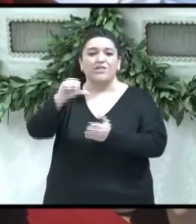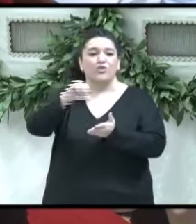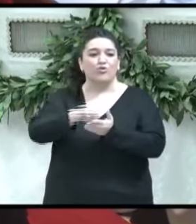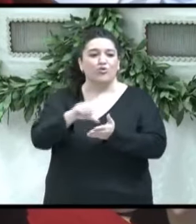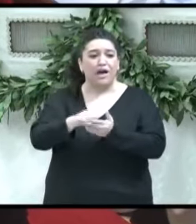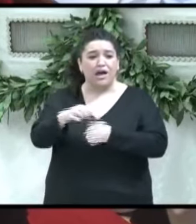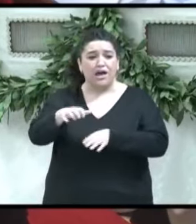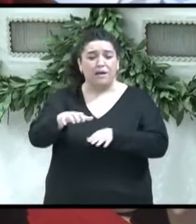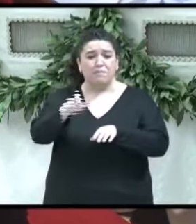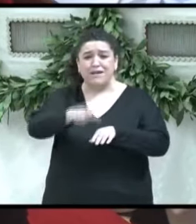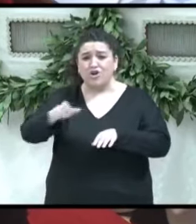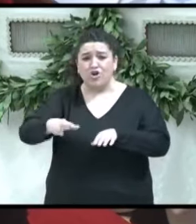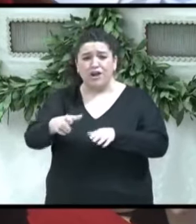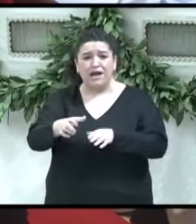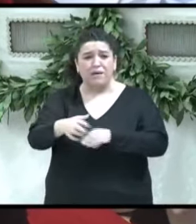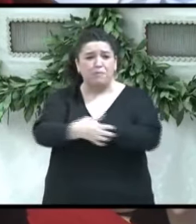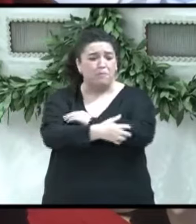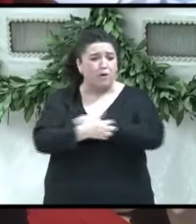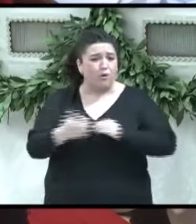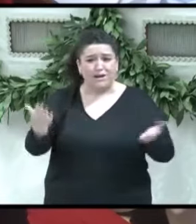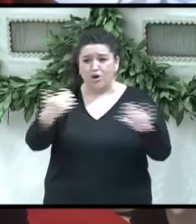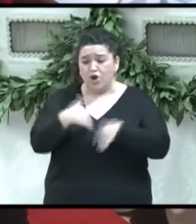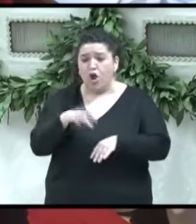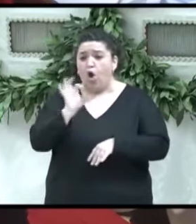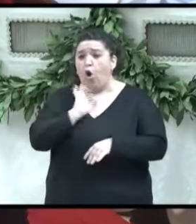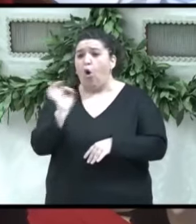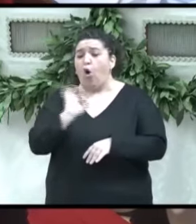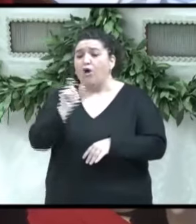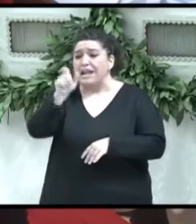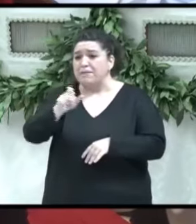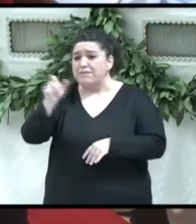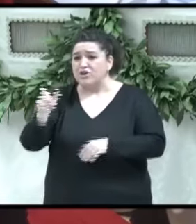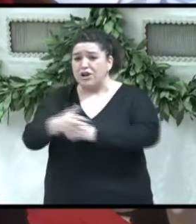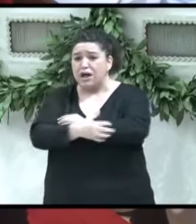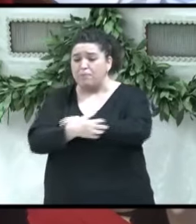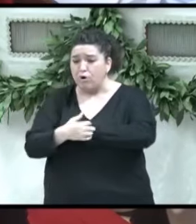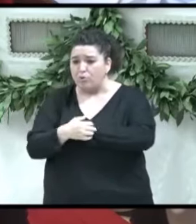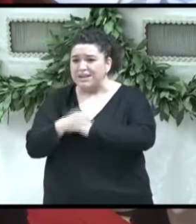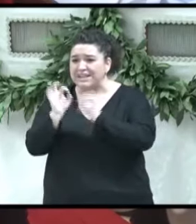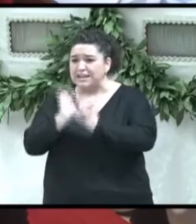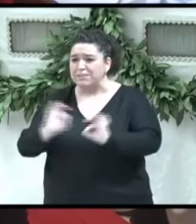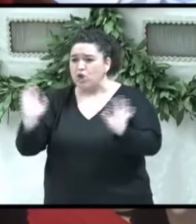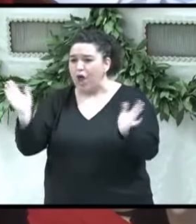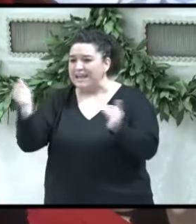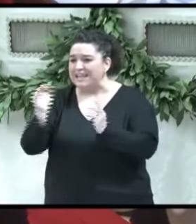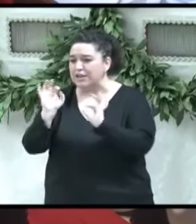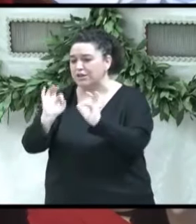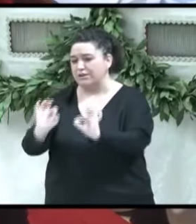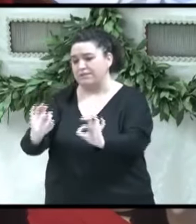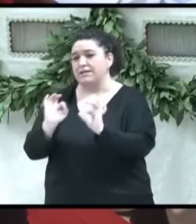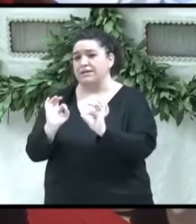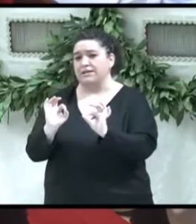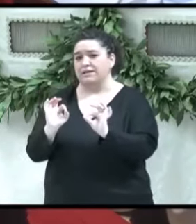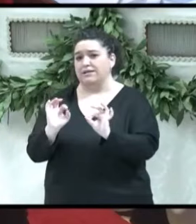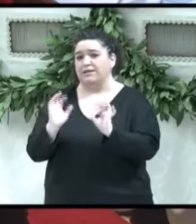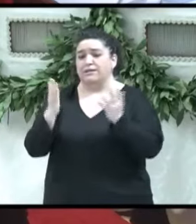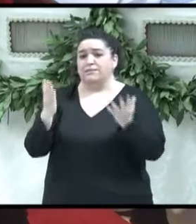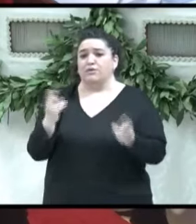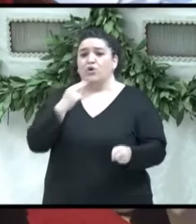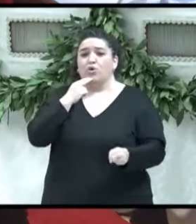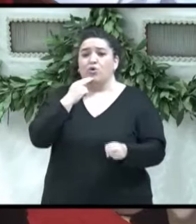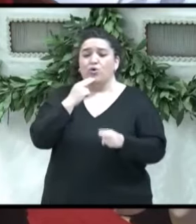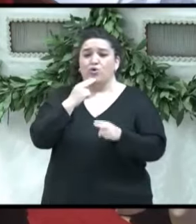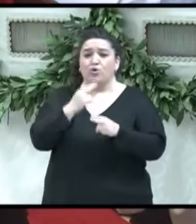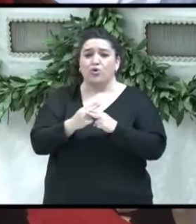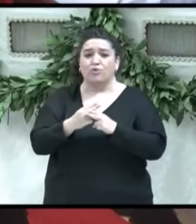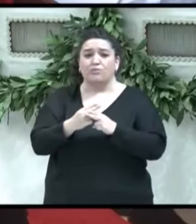pobres o que los pobres son especialmente atendidos o es solo un nombre El